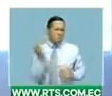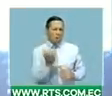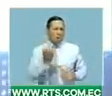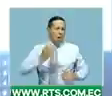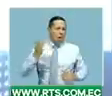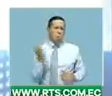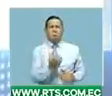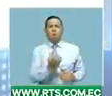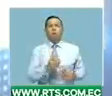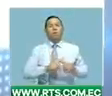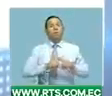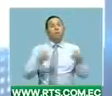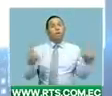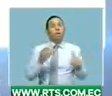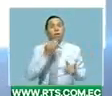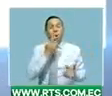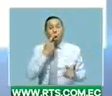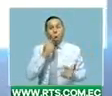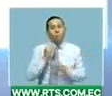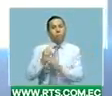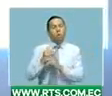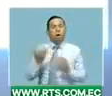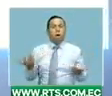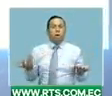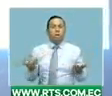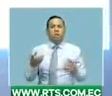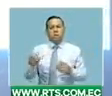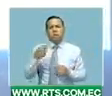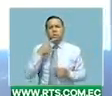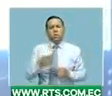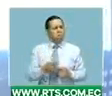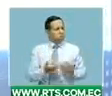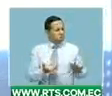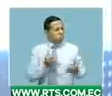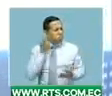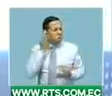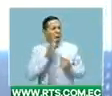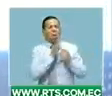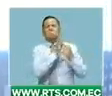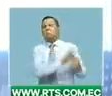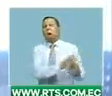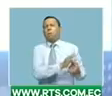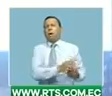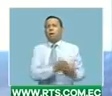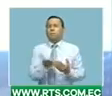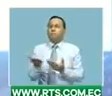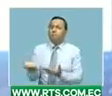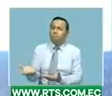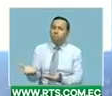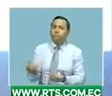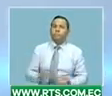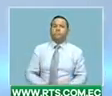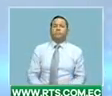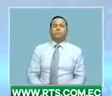agente varón y la facilidad con la que denigra a nuestras compañeras. Informó Julio César Saor.